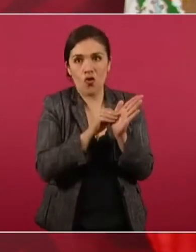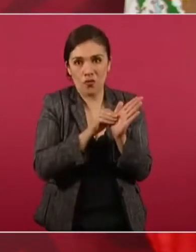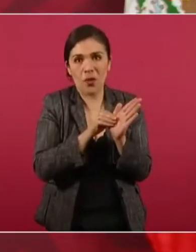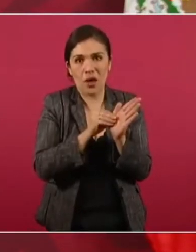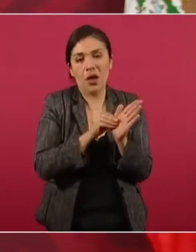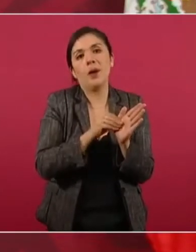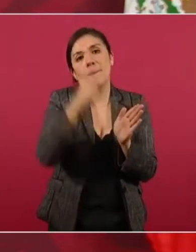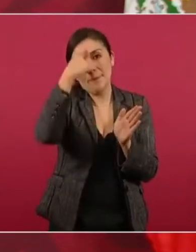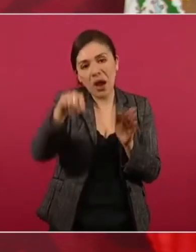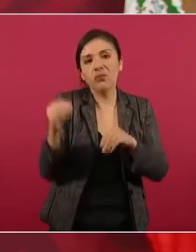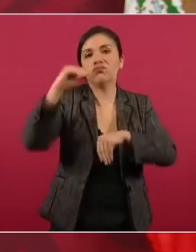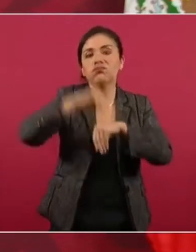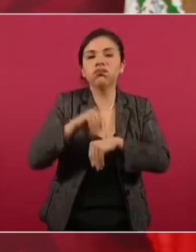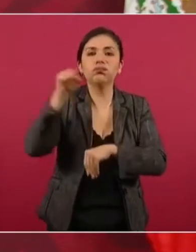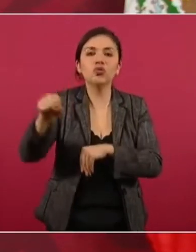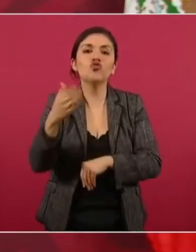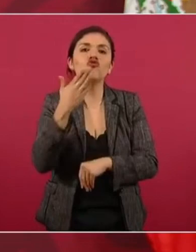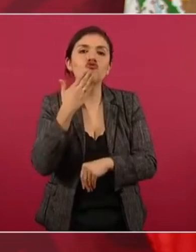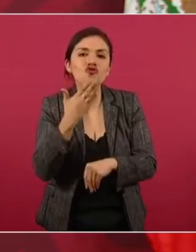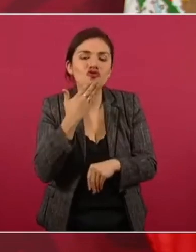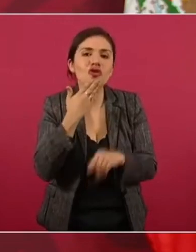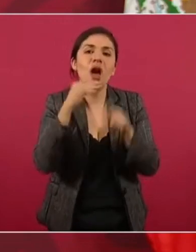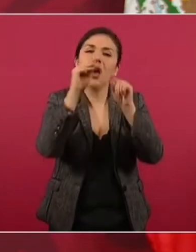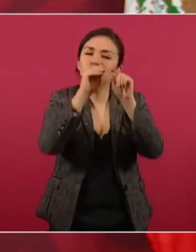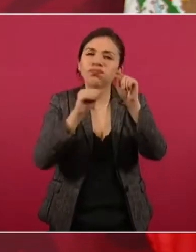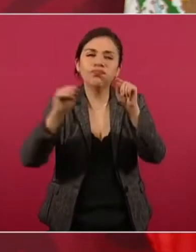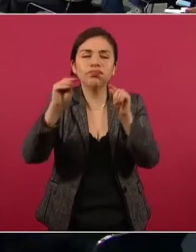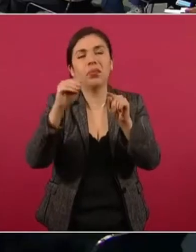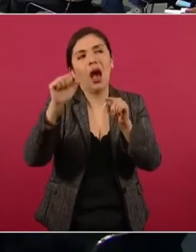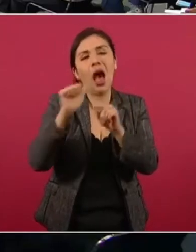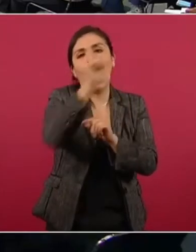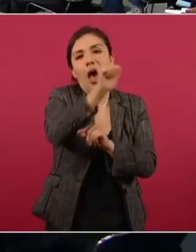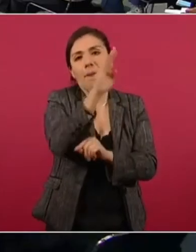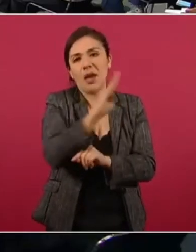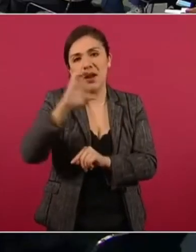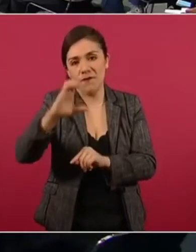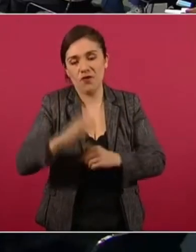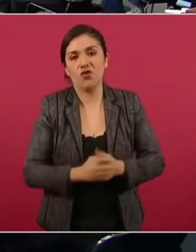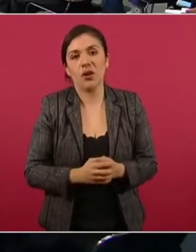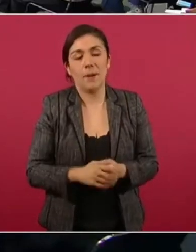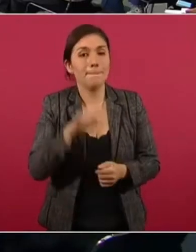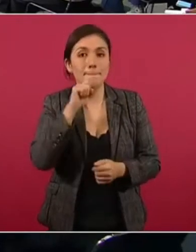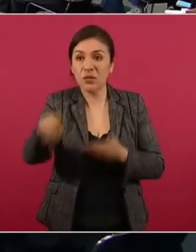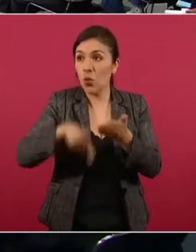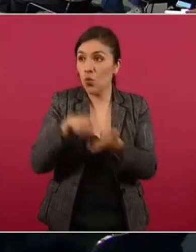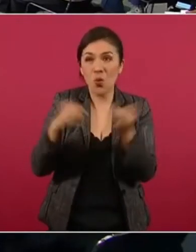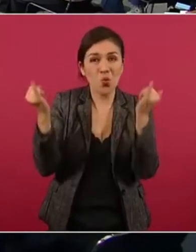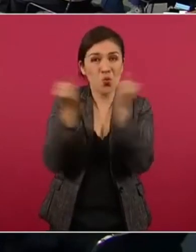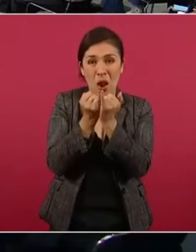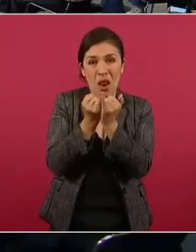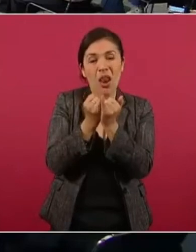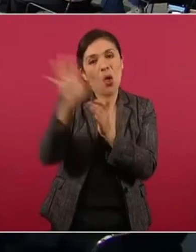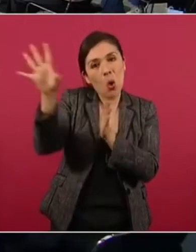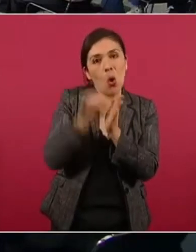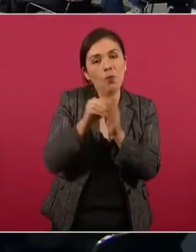en todo Sonora hacia Baja California, o sea, la misma planta,